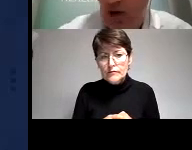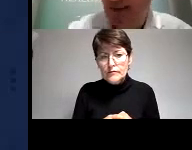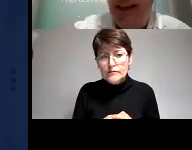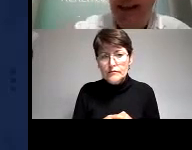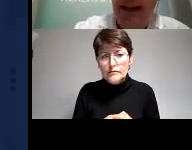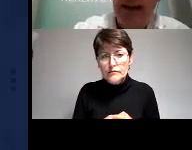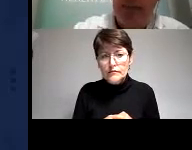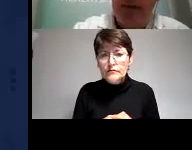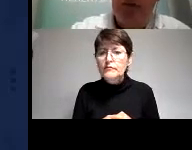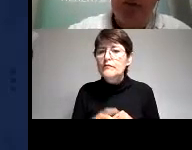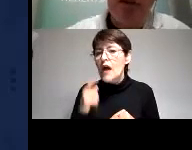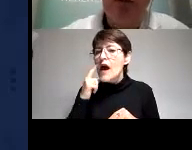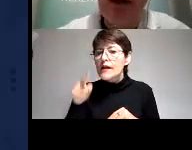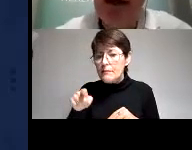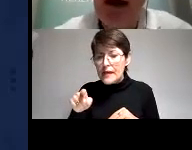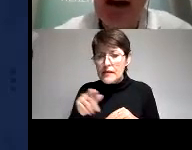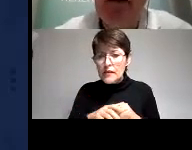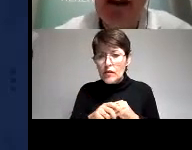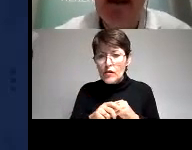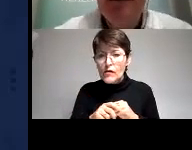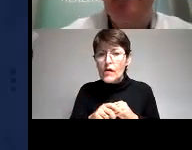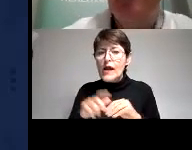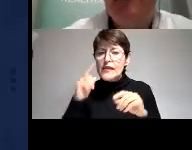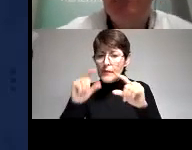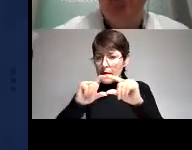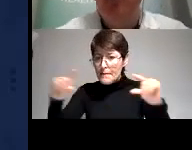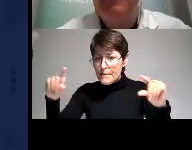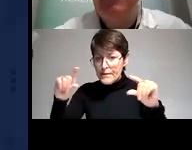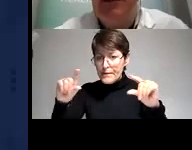Entonces, bueno, veis aquí, nos hemos permitido poner aquí una gráfica.